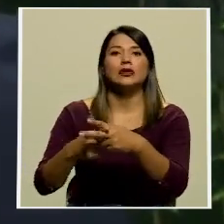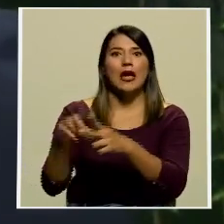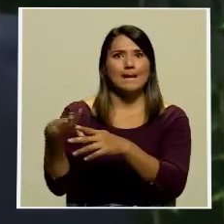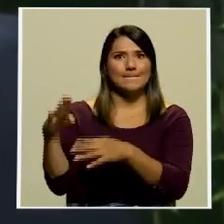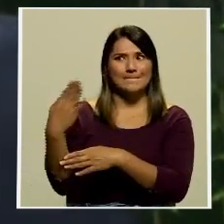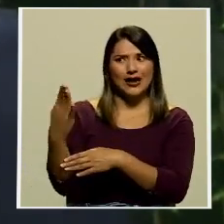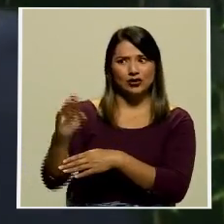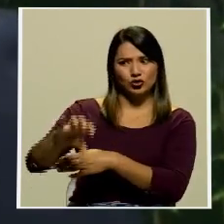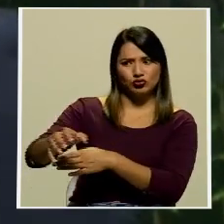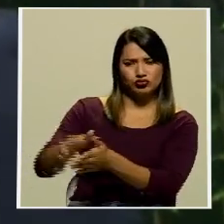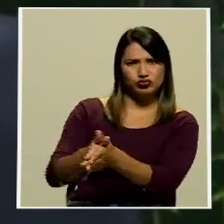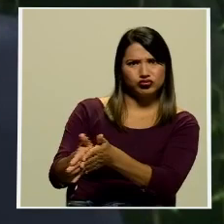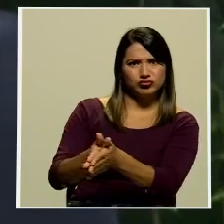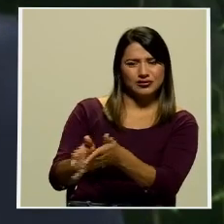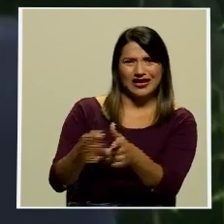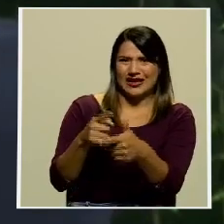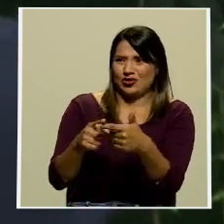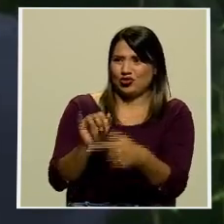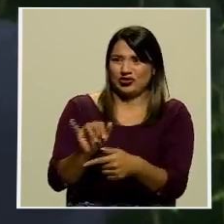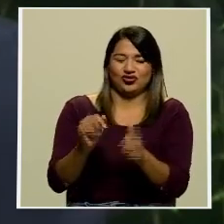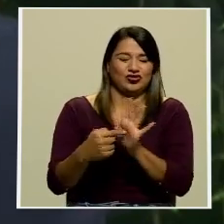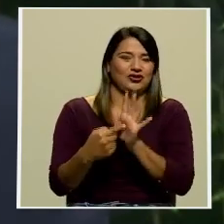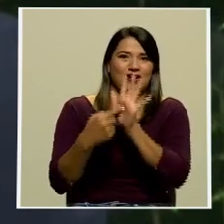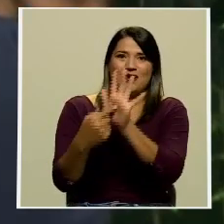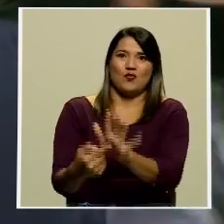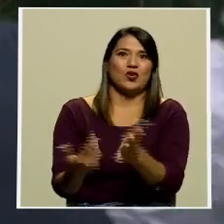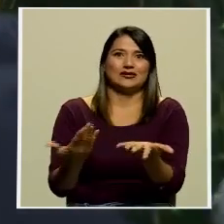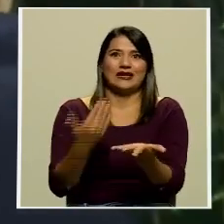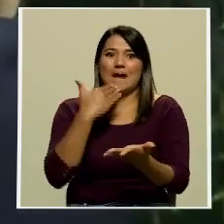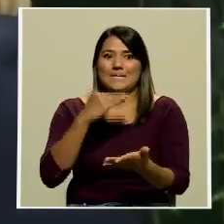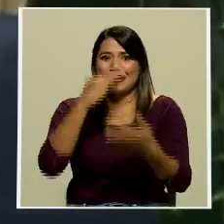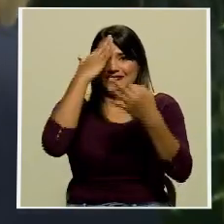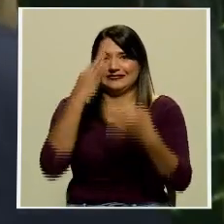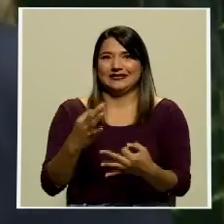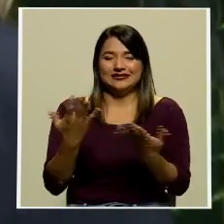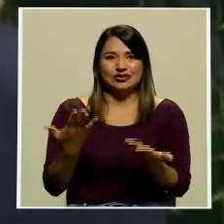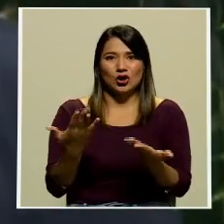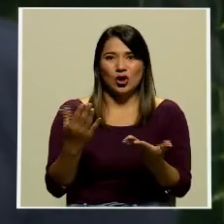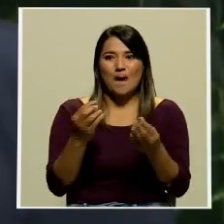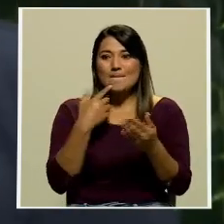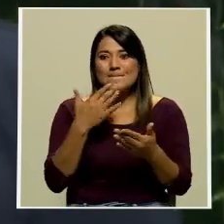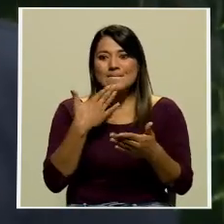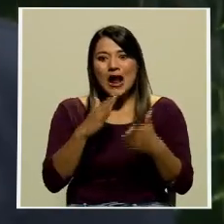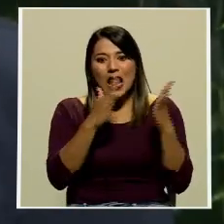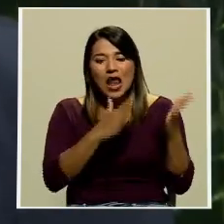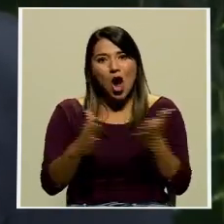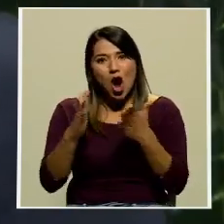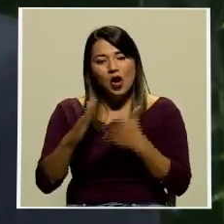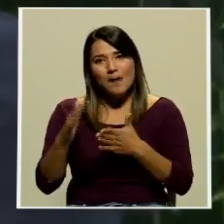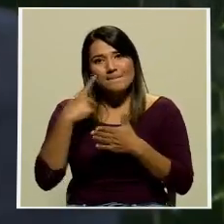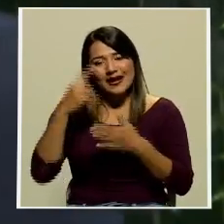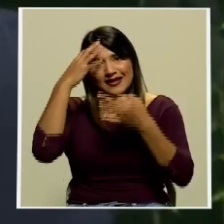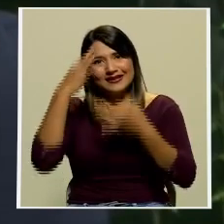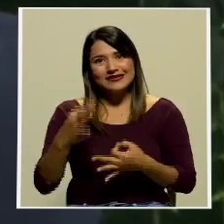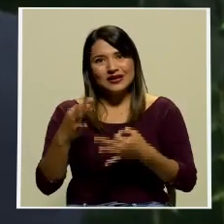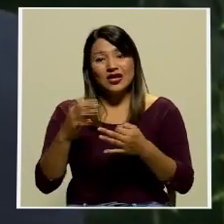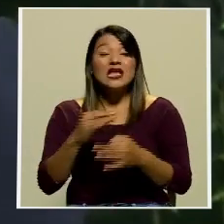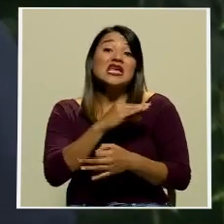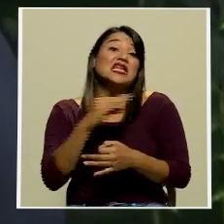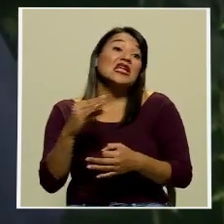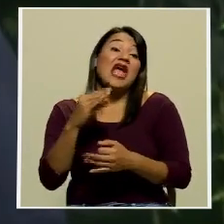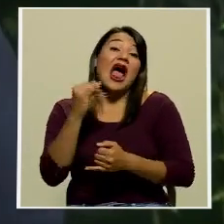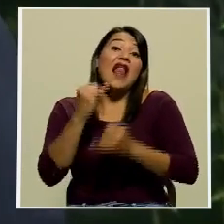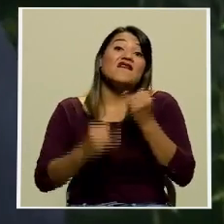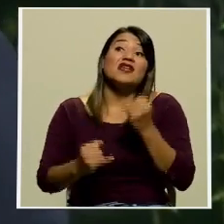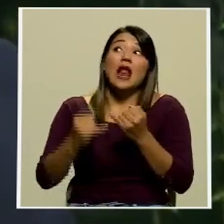eso evidentemente lo que demuestra es una falencia en la toma de decisiones y que eventualmente se tomó la decisión por presión, por la